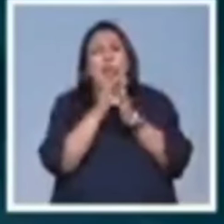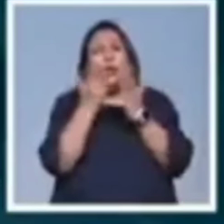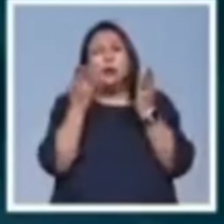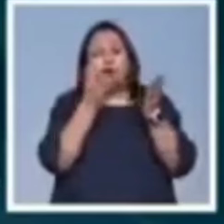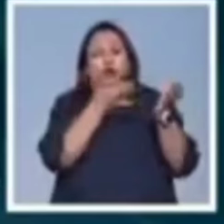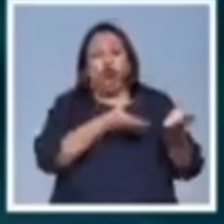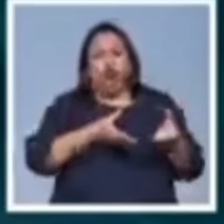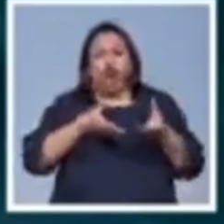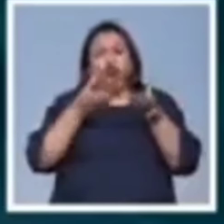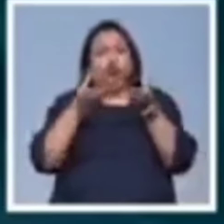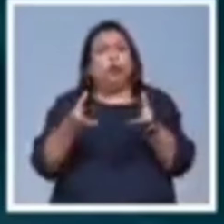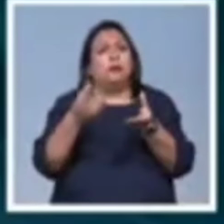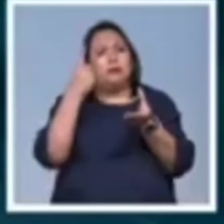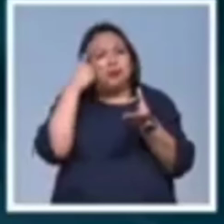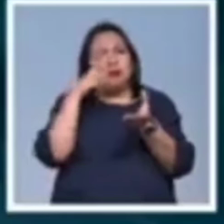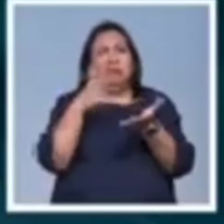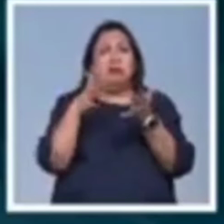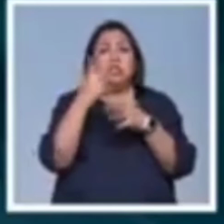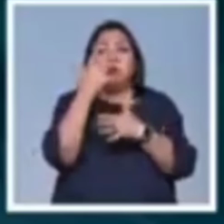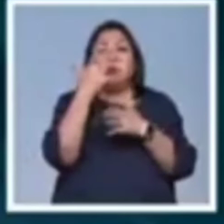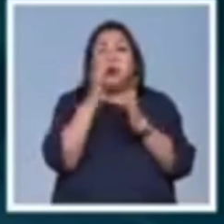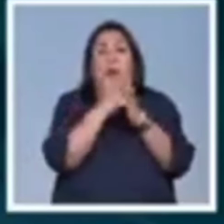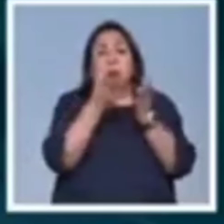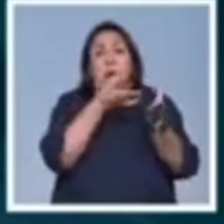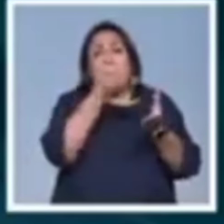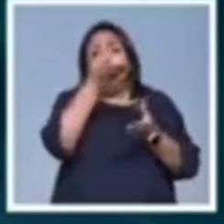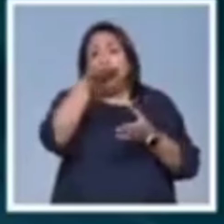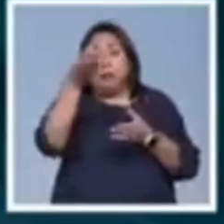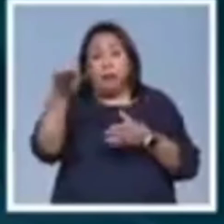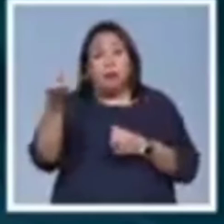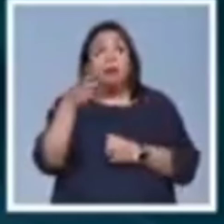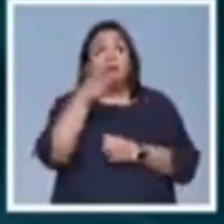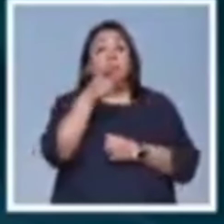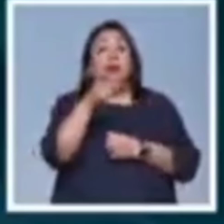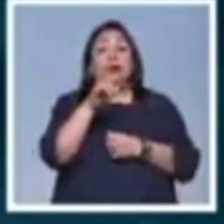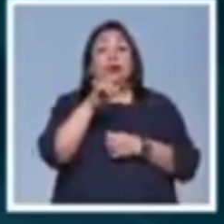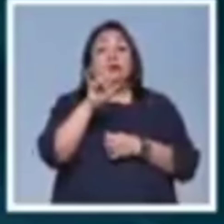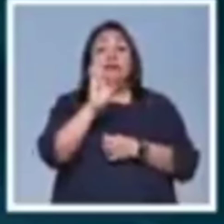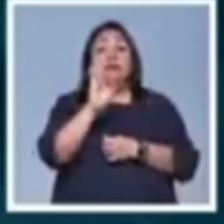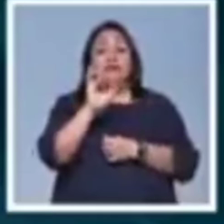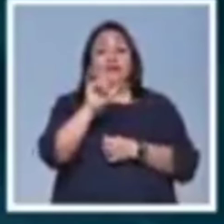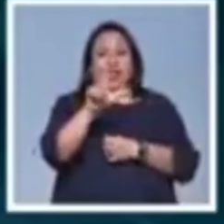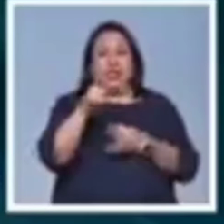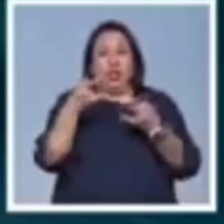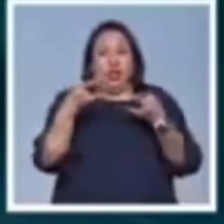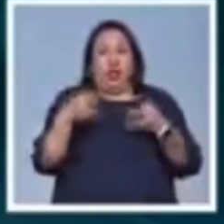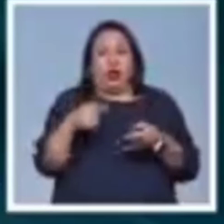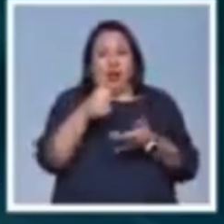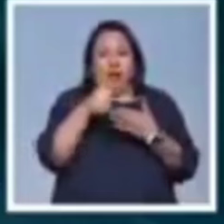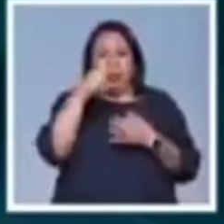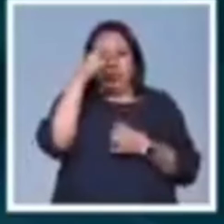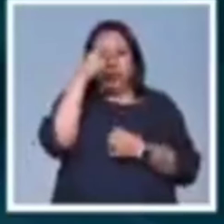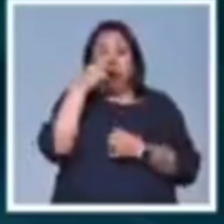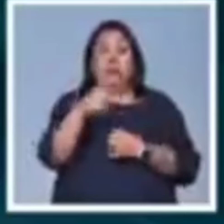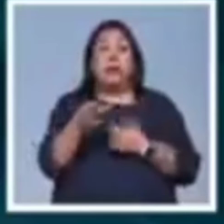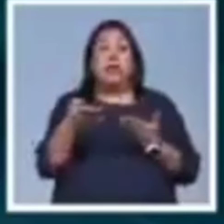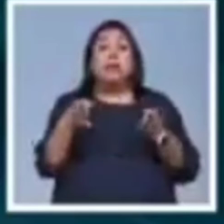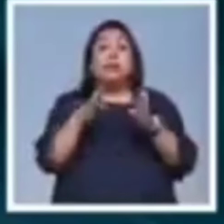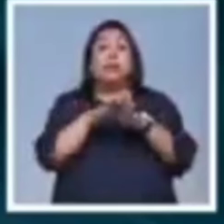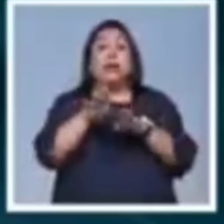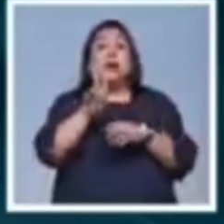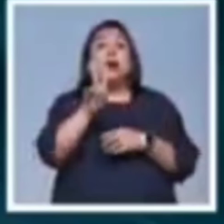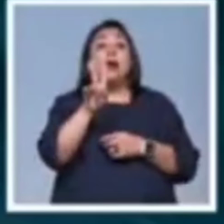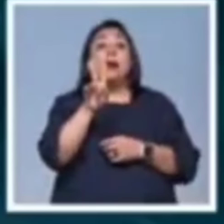mandamos un acervo complementario de promedio unos 50 libros. La Feria Internacional del Libro en el Zócalo de la Ciudad de México concluirá